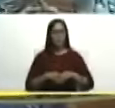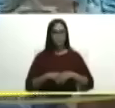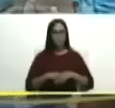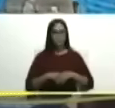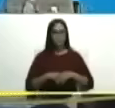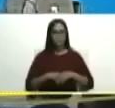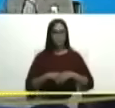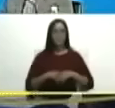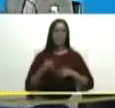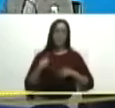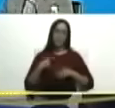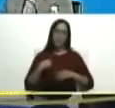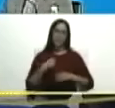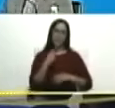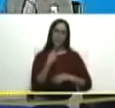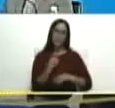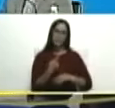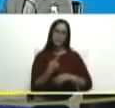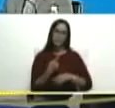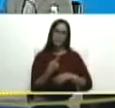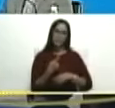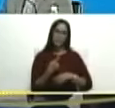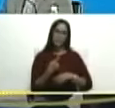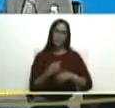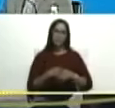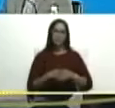Y les tengo que decir que